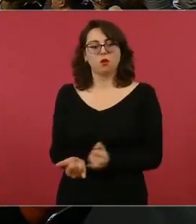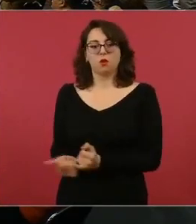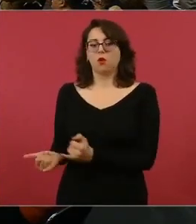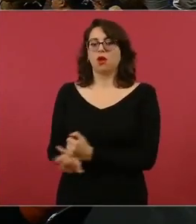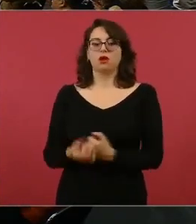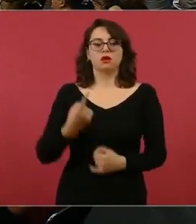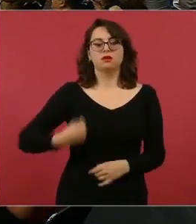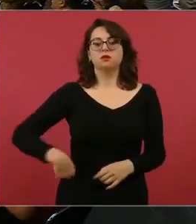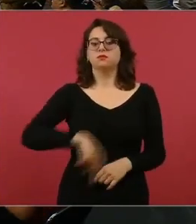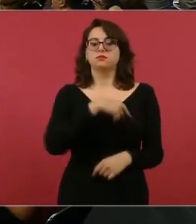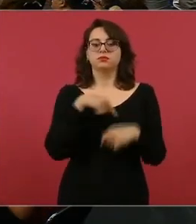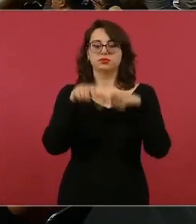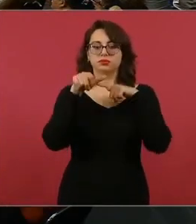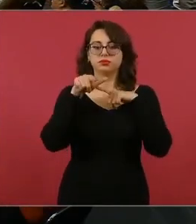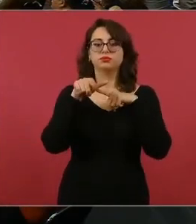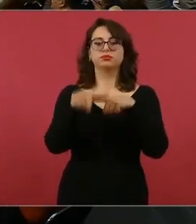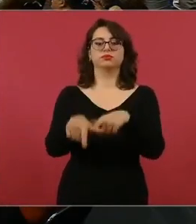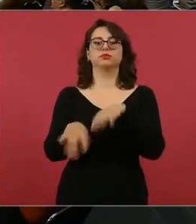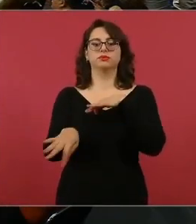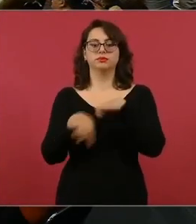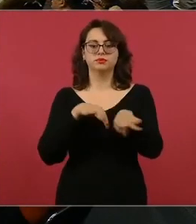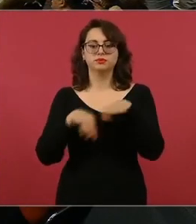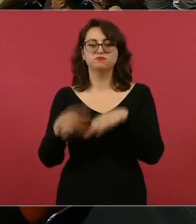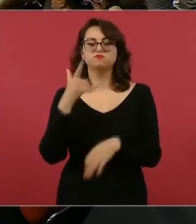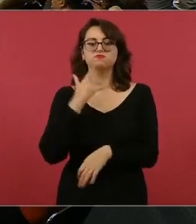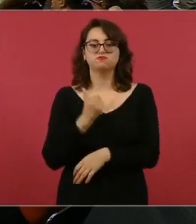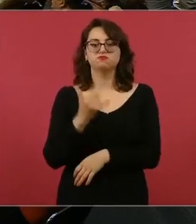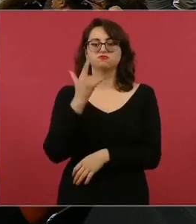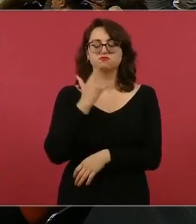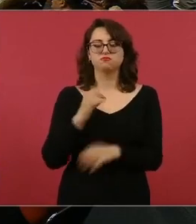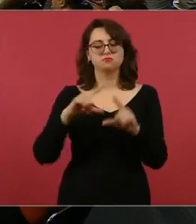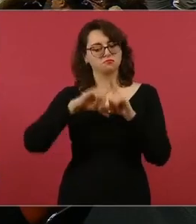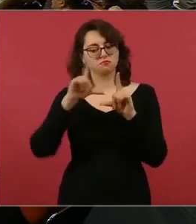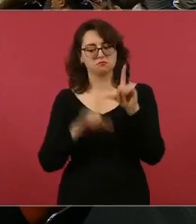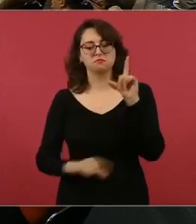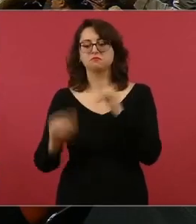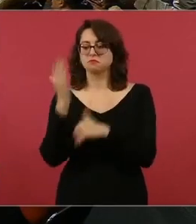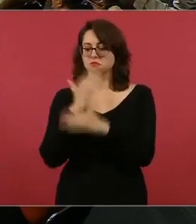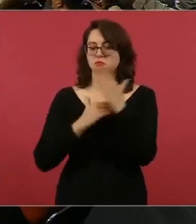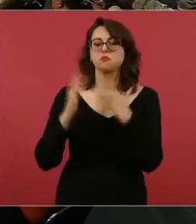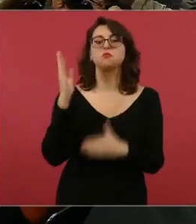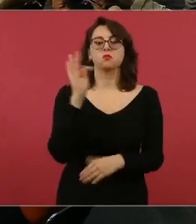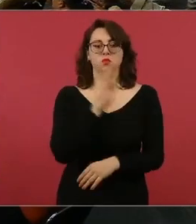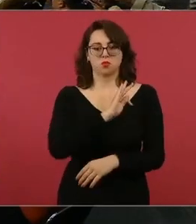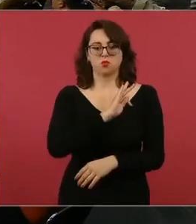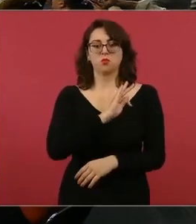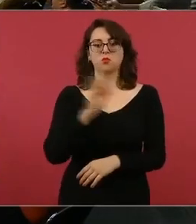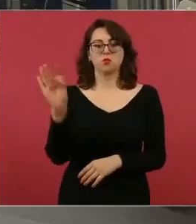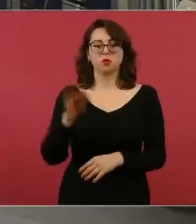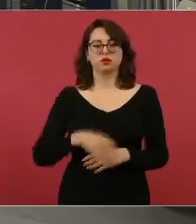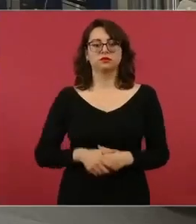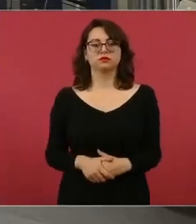a seguir sacando adelante a nuestro querido México. Muy bien. Gracias. Buenos días, señor presidente.